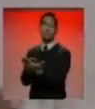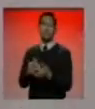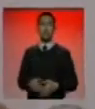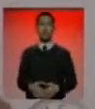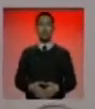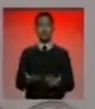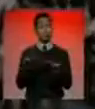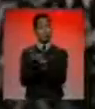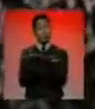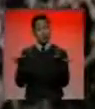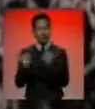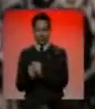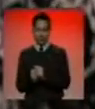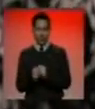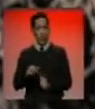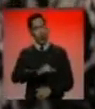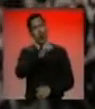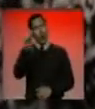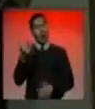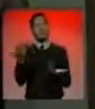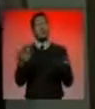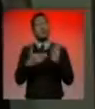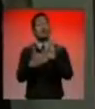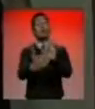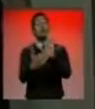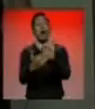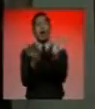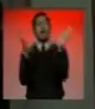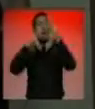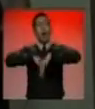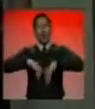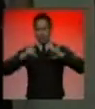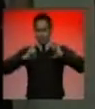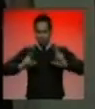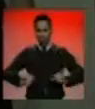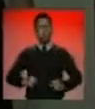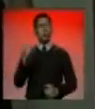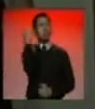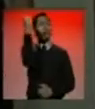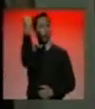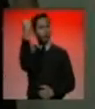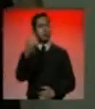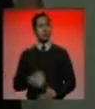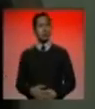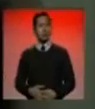es otro caso que nos demuestra que la salud gratuita es nuestro derecho.